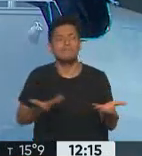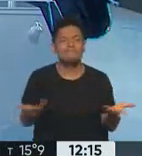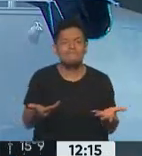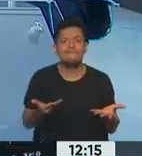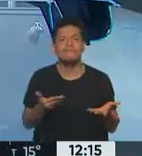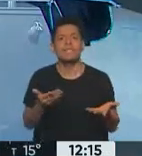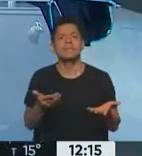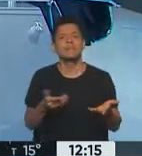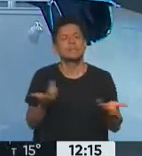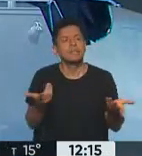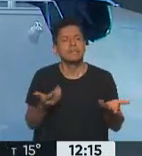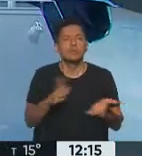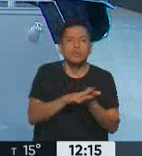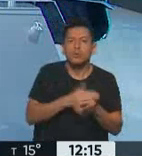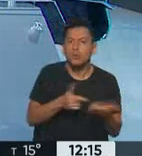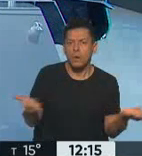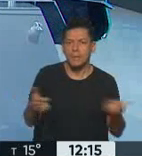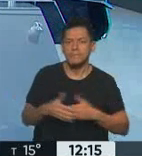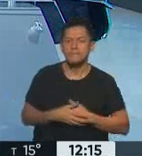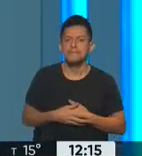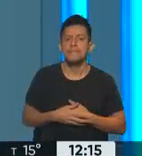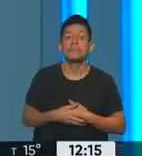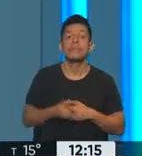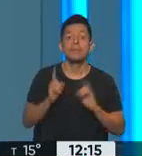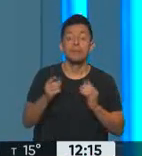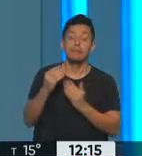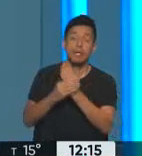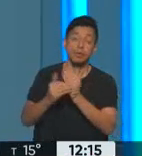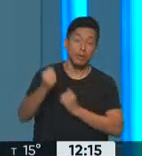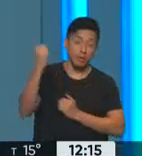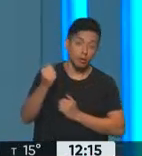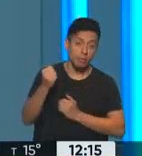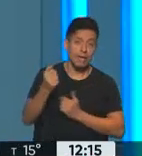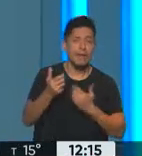a atacar o a resolver, ¿no? Además, en esa nota, Guzmán también volvió a defender el acuerdo con